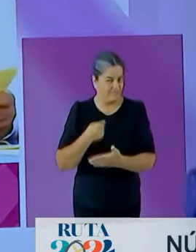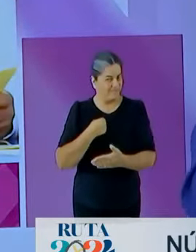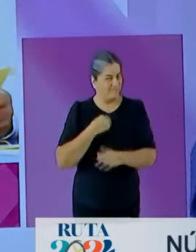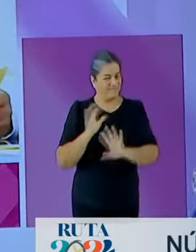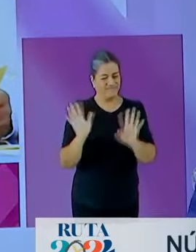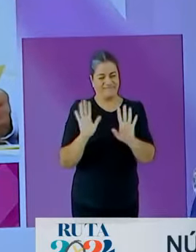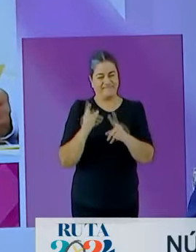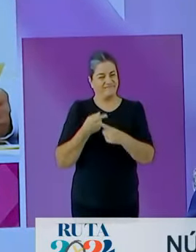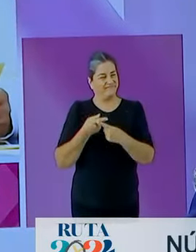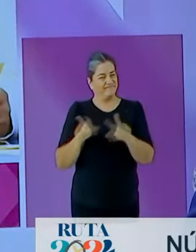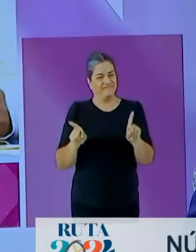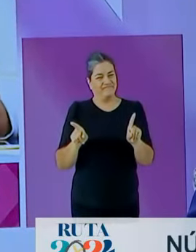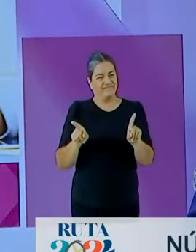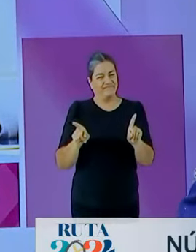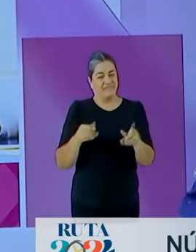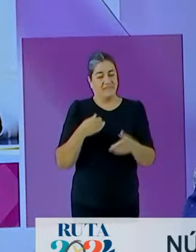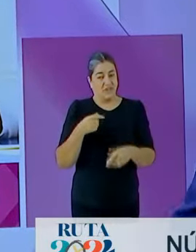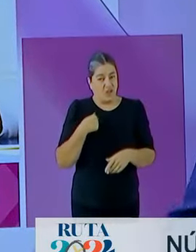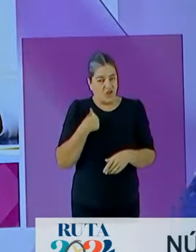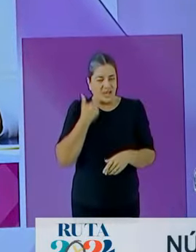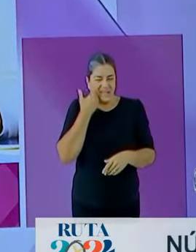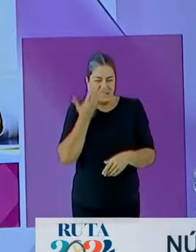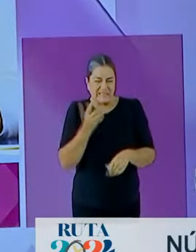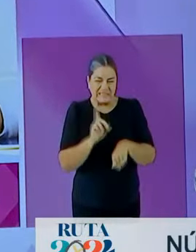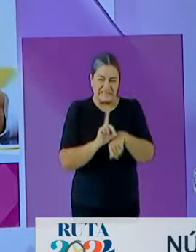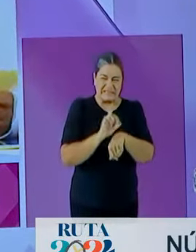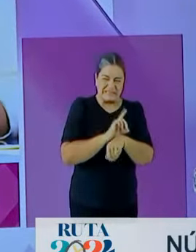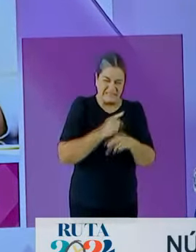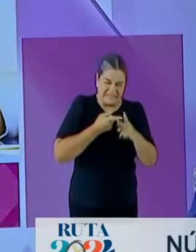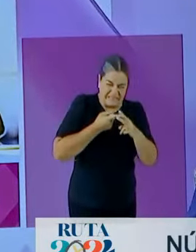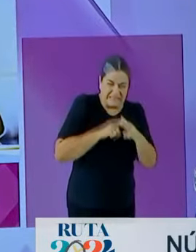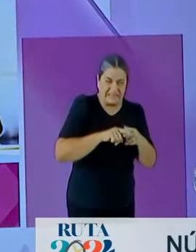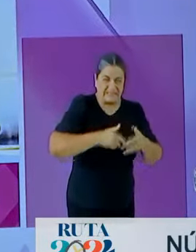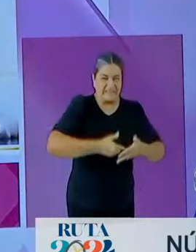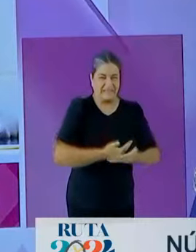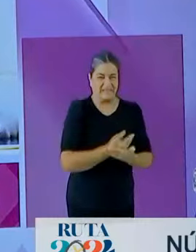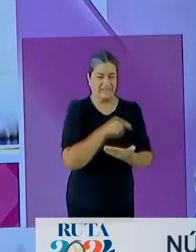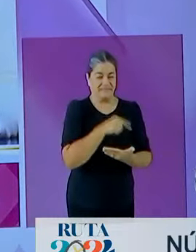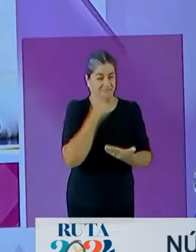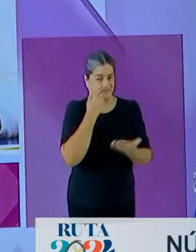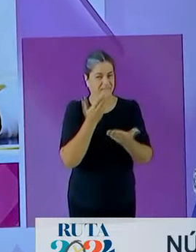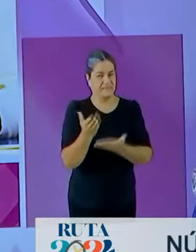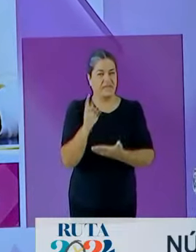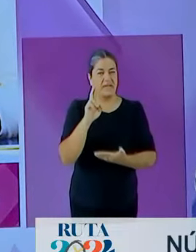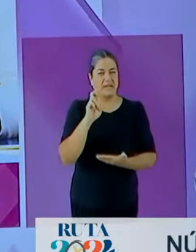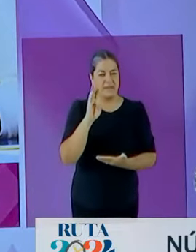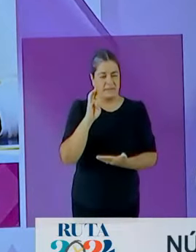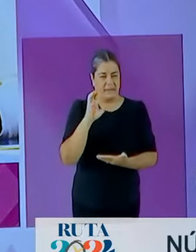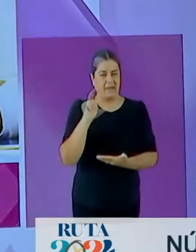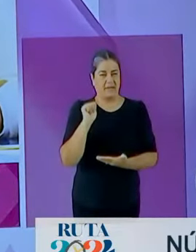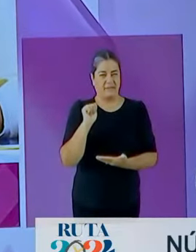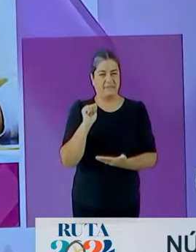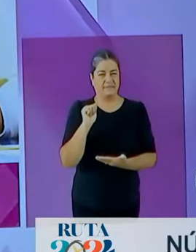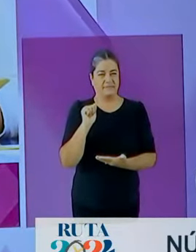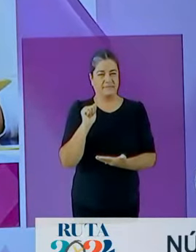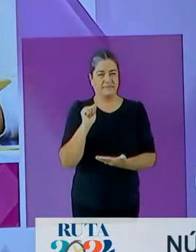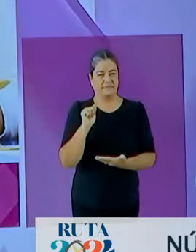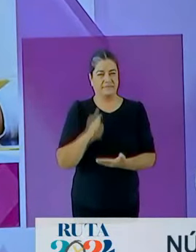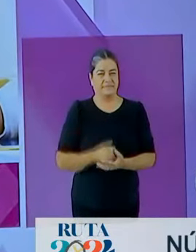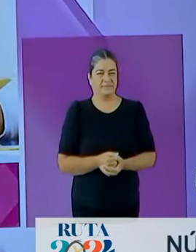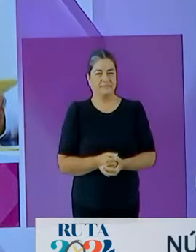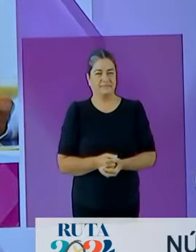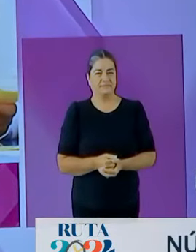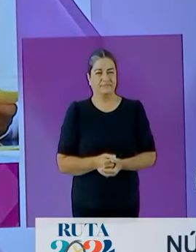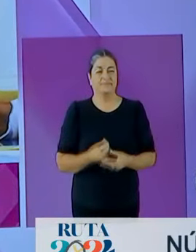país de frente, de pie, para que quepamos todos. Y una cosa fundamental, este régimen que están